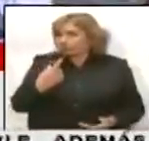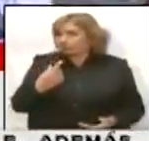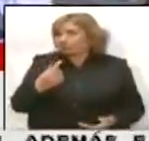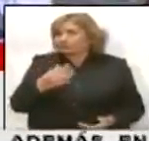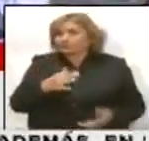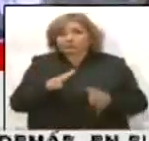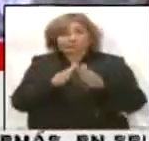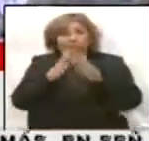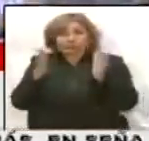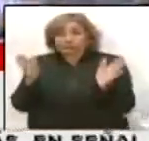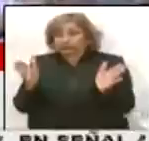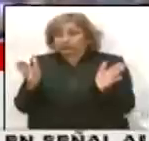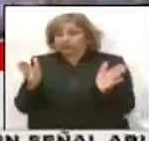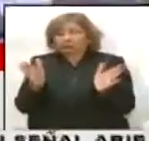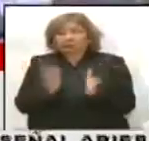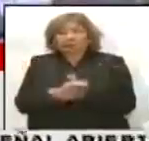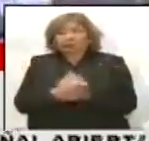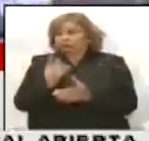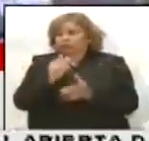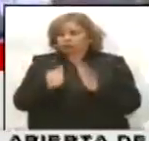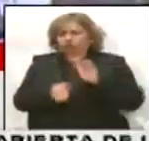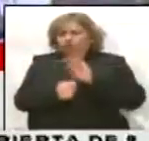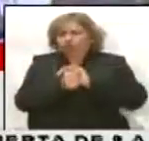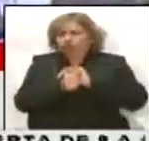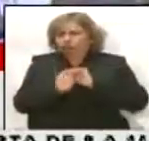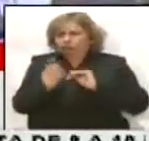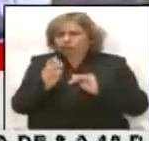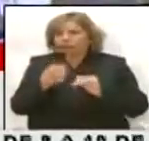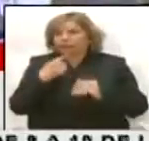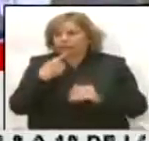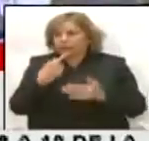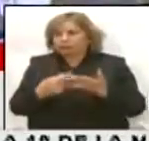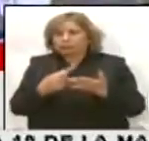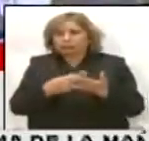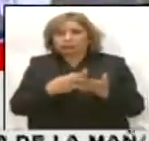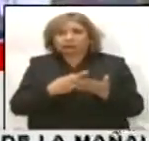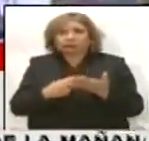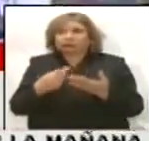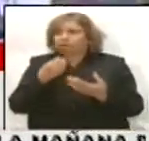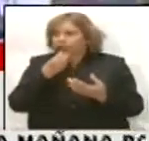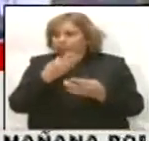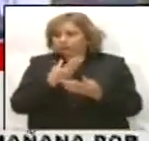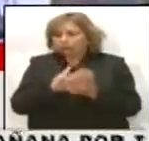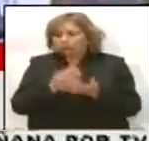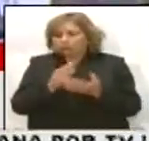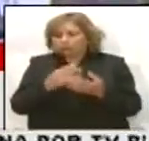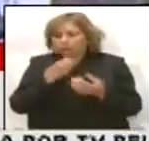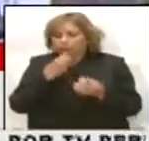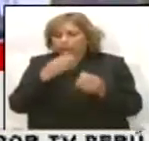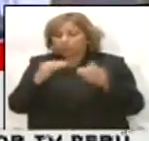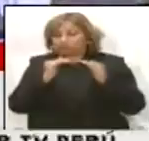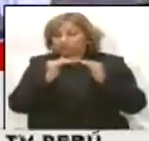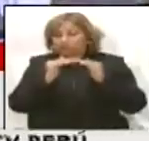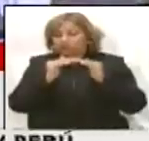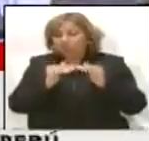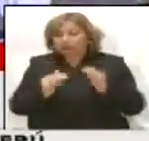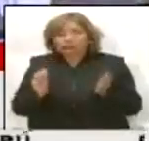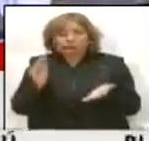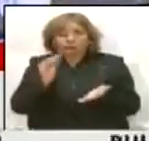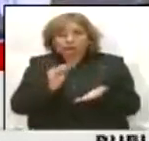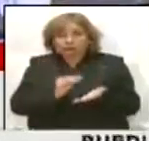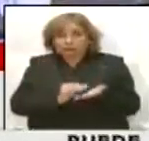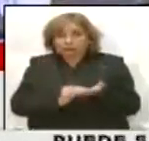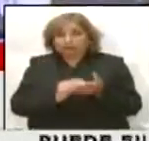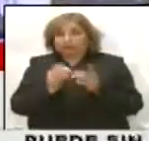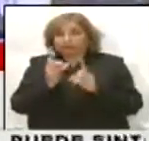que ocultarlo, y creo que hay que tratar de que ese debate se desenvuelva de la manera más democrática. La manera más democrática